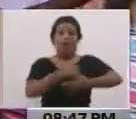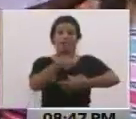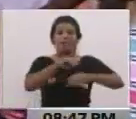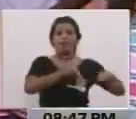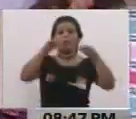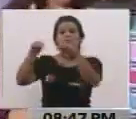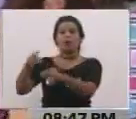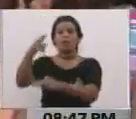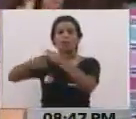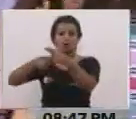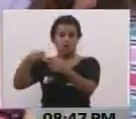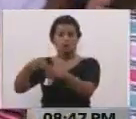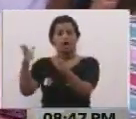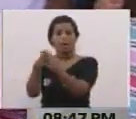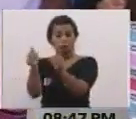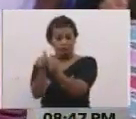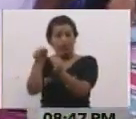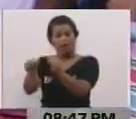Estado Anzoátegui.